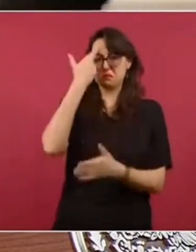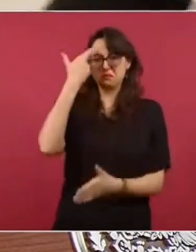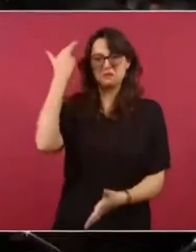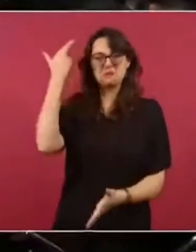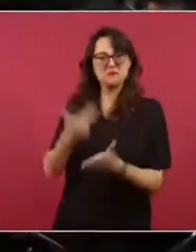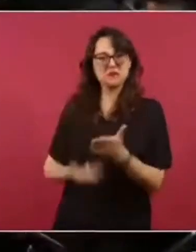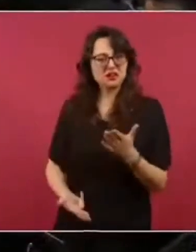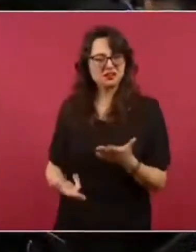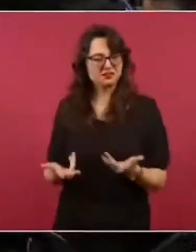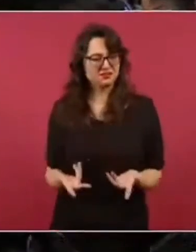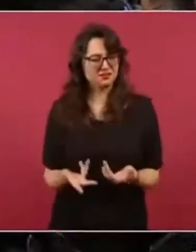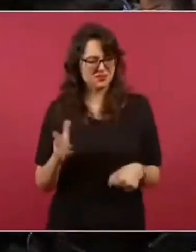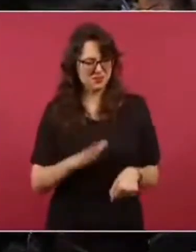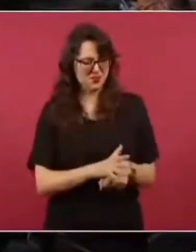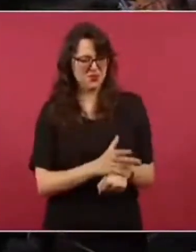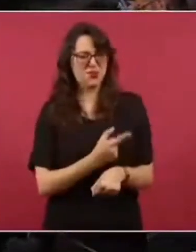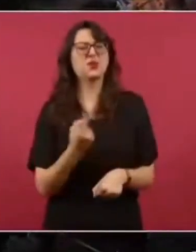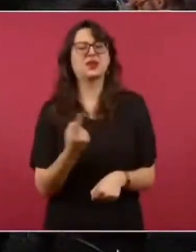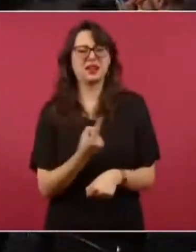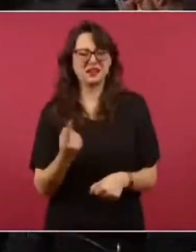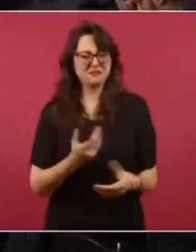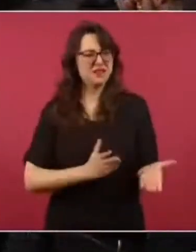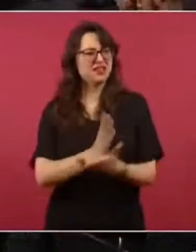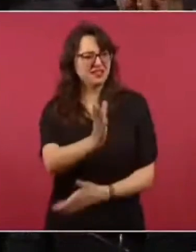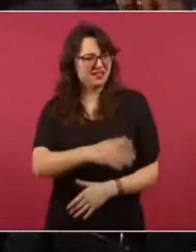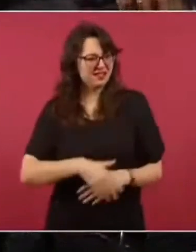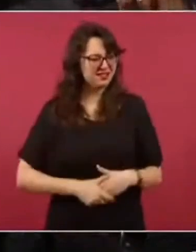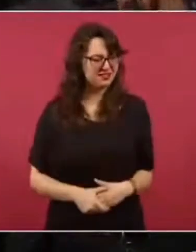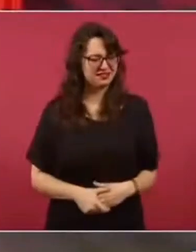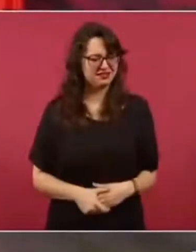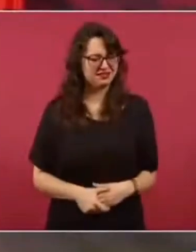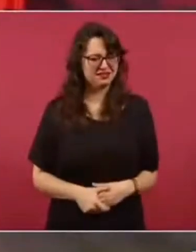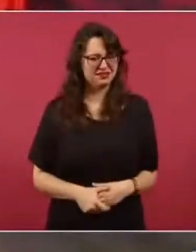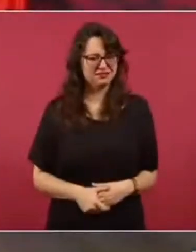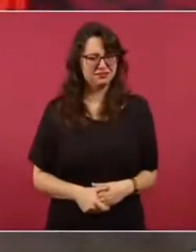¿Por qué tienen que intervenir? Pero además